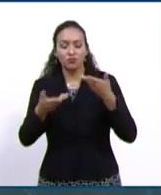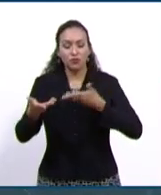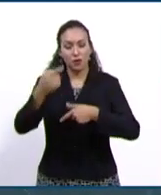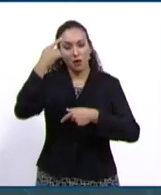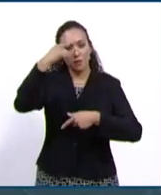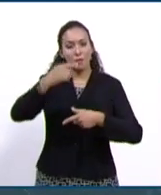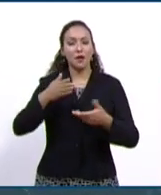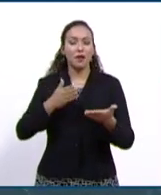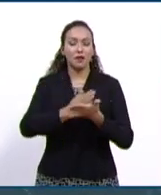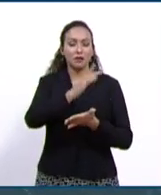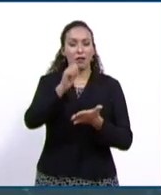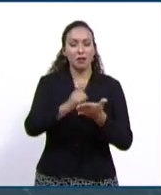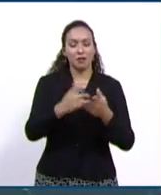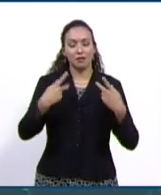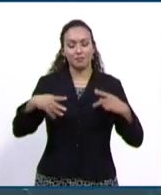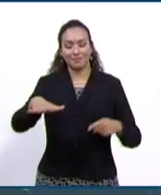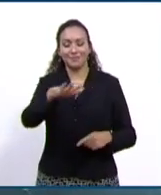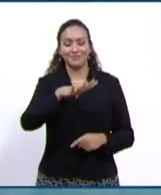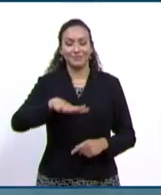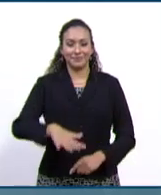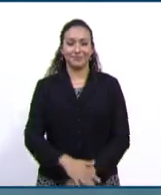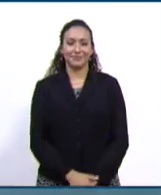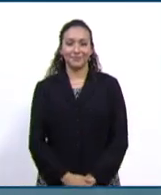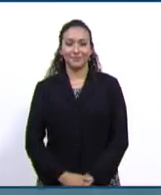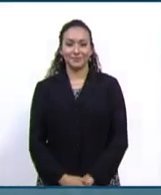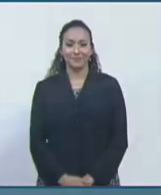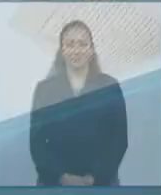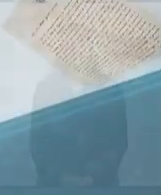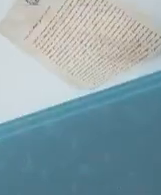y justicia a la población.